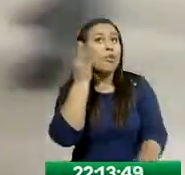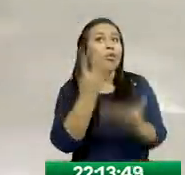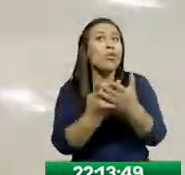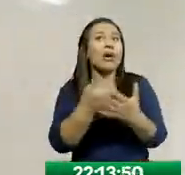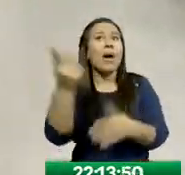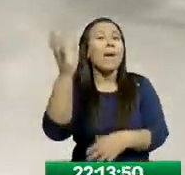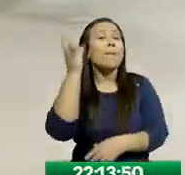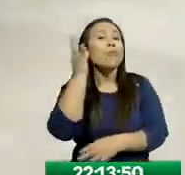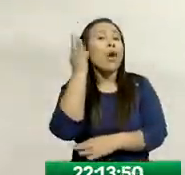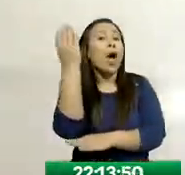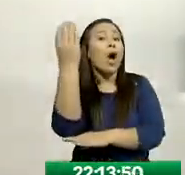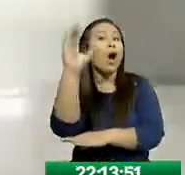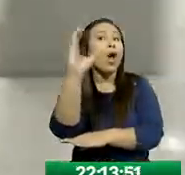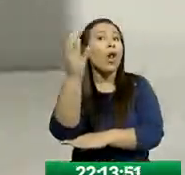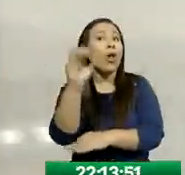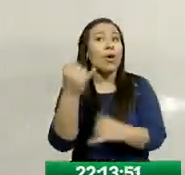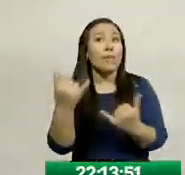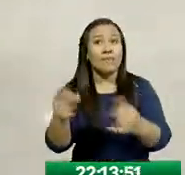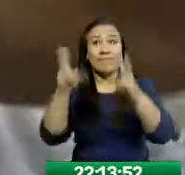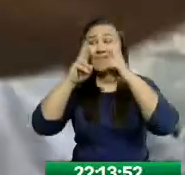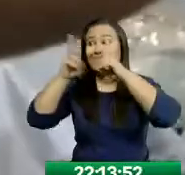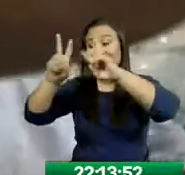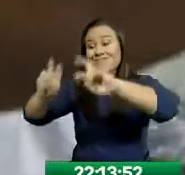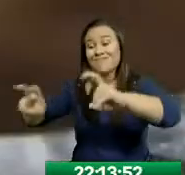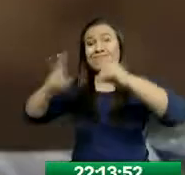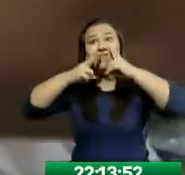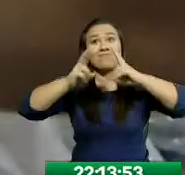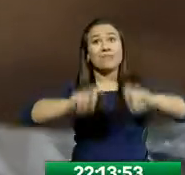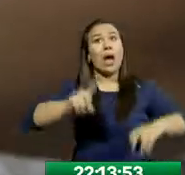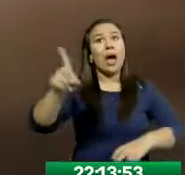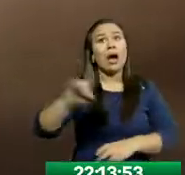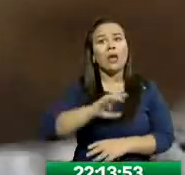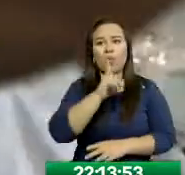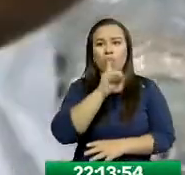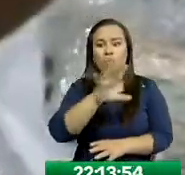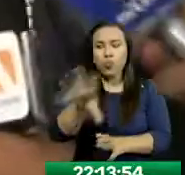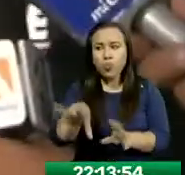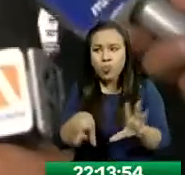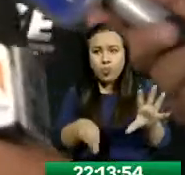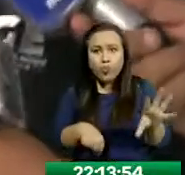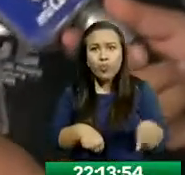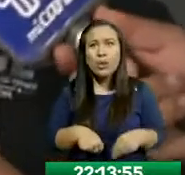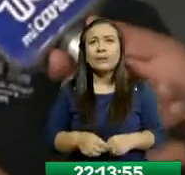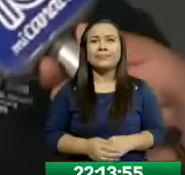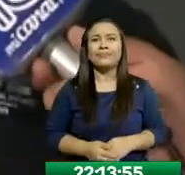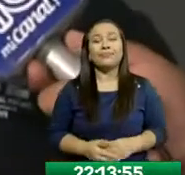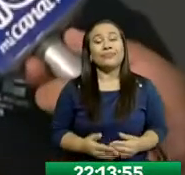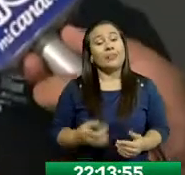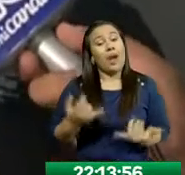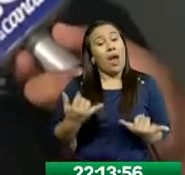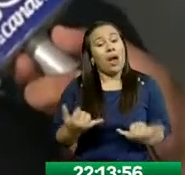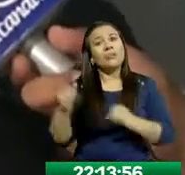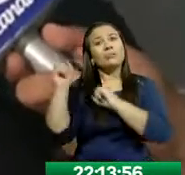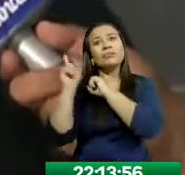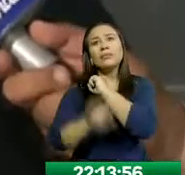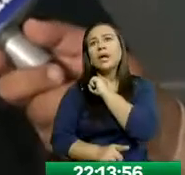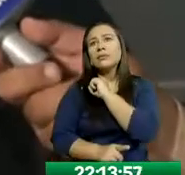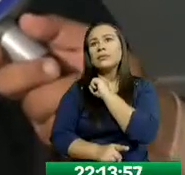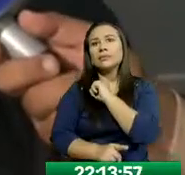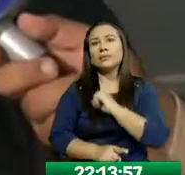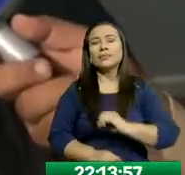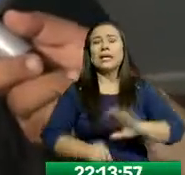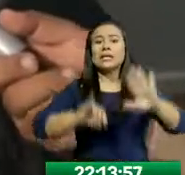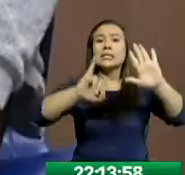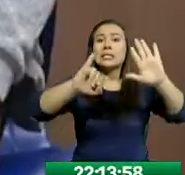nacionalidad colombiana, serán investigadas por el delito de receptación. La pena por este delito, señores, sería